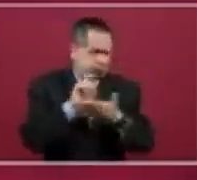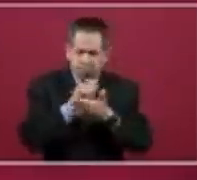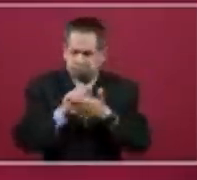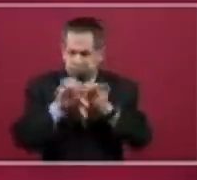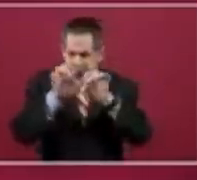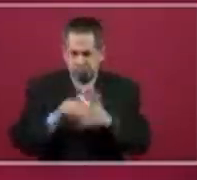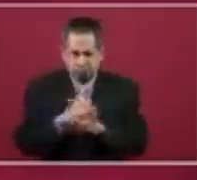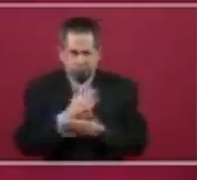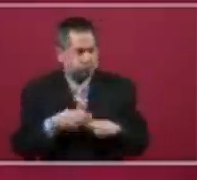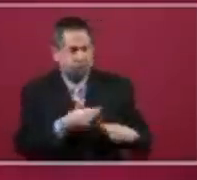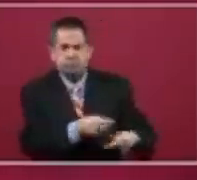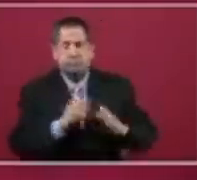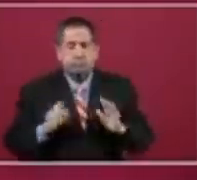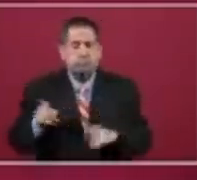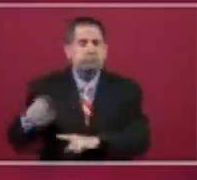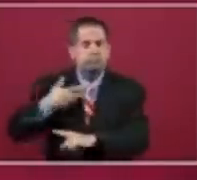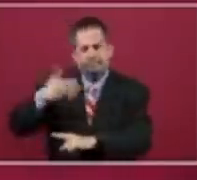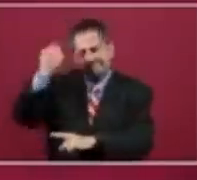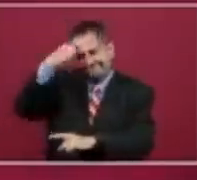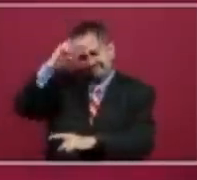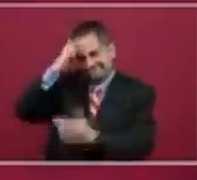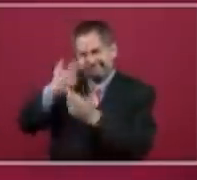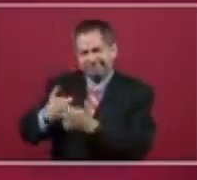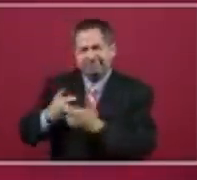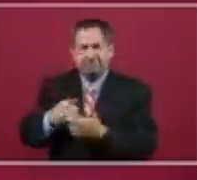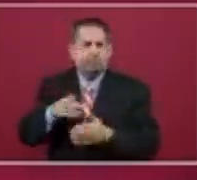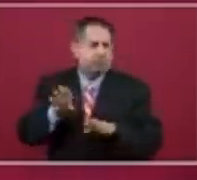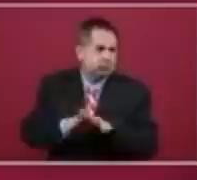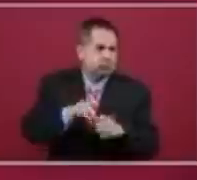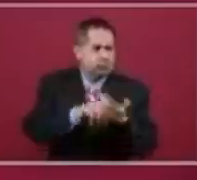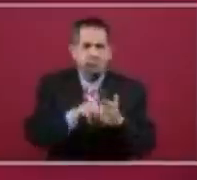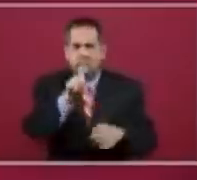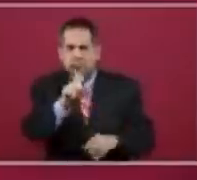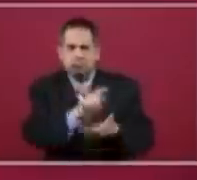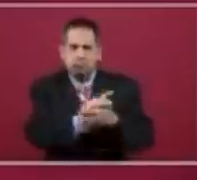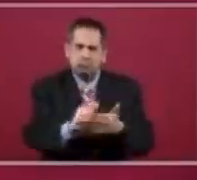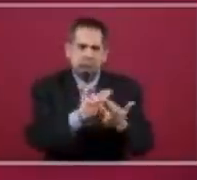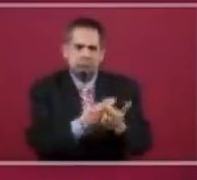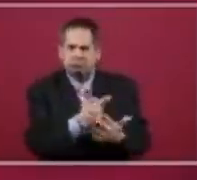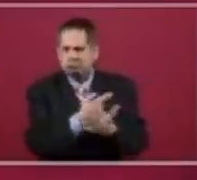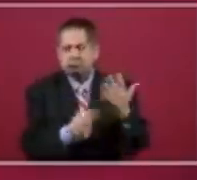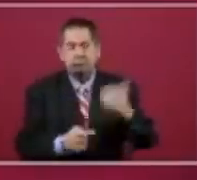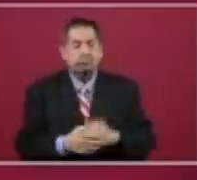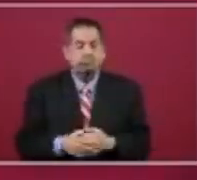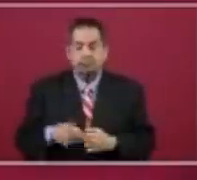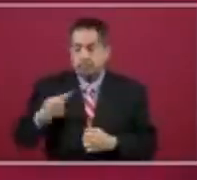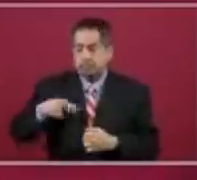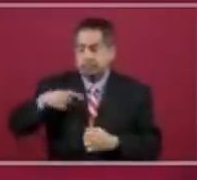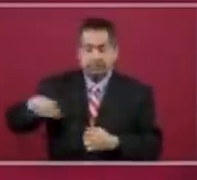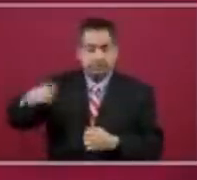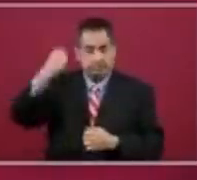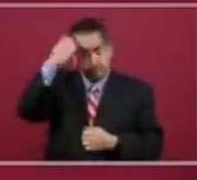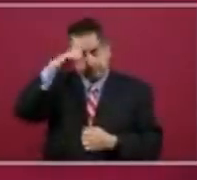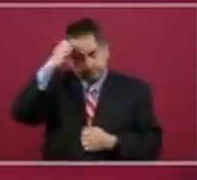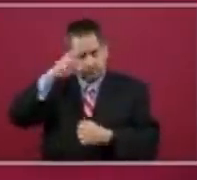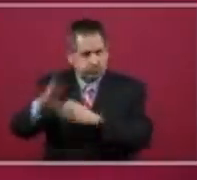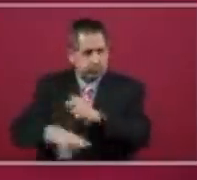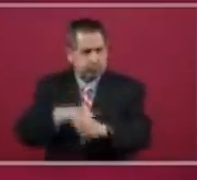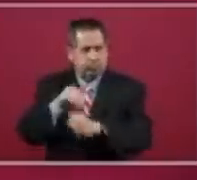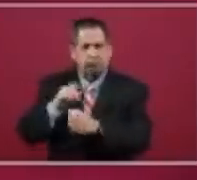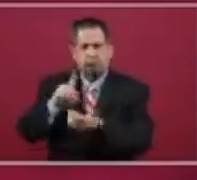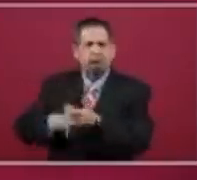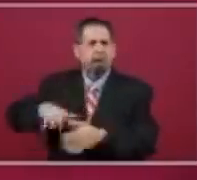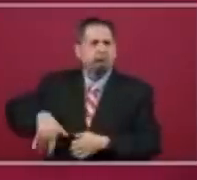experiencia en temas similares respecto a la cantidad y calidad del agua. El trabajo de los expertos se concretó esos